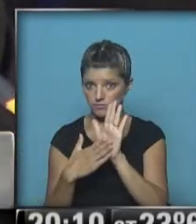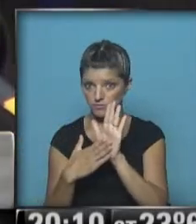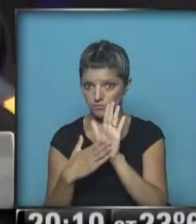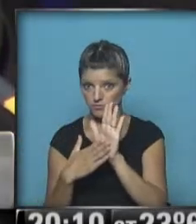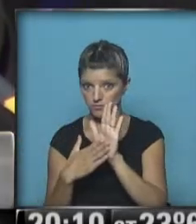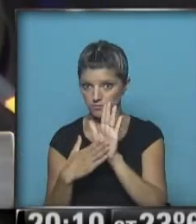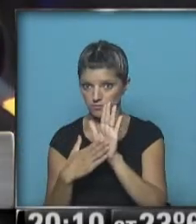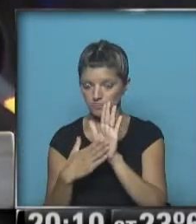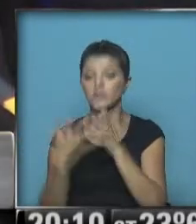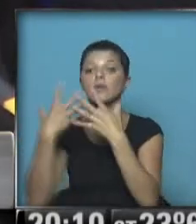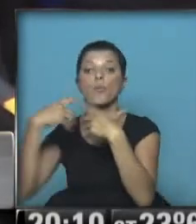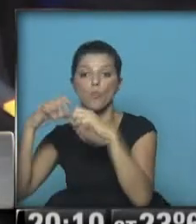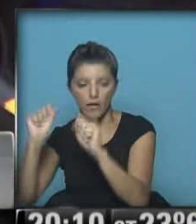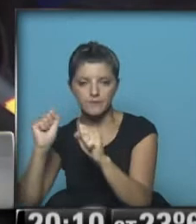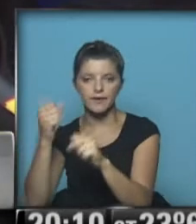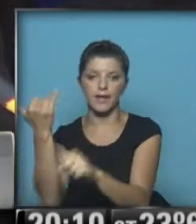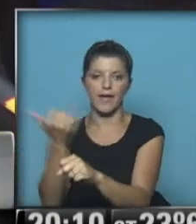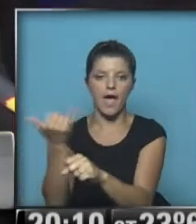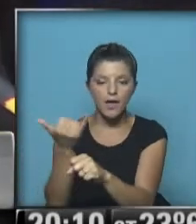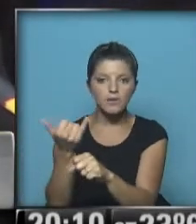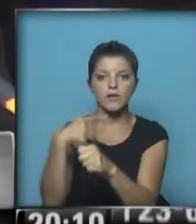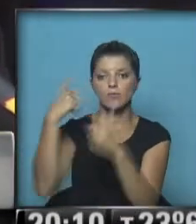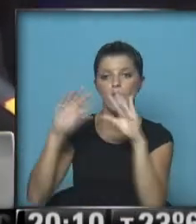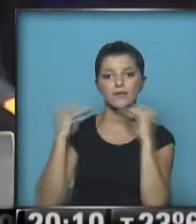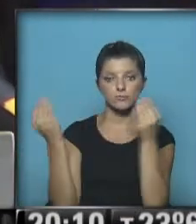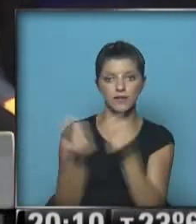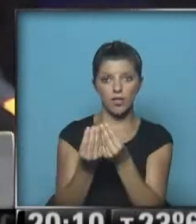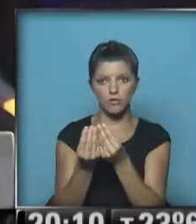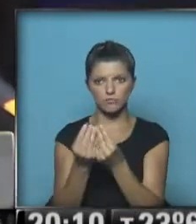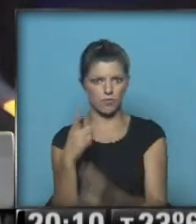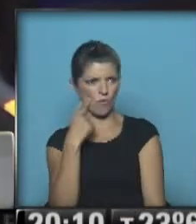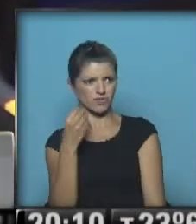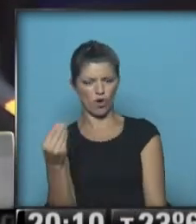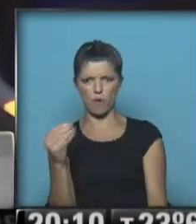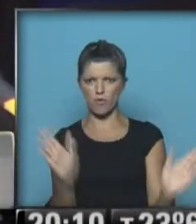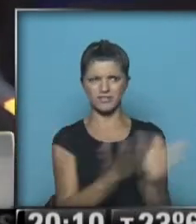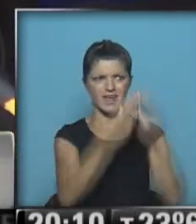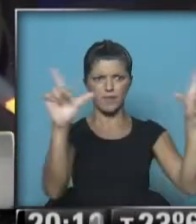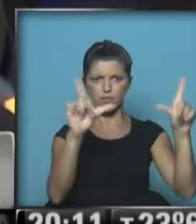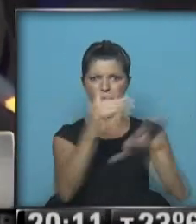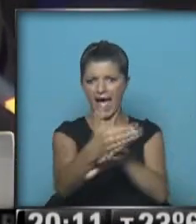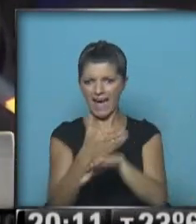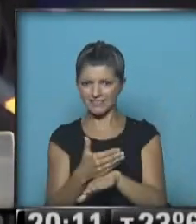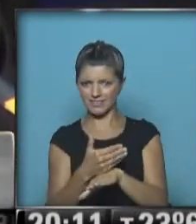ordenan que se producen y de sus resultados a través de los medios antes